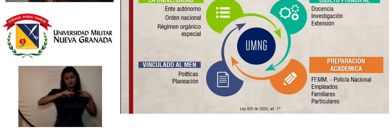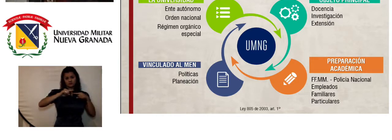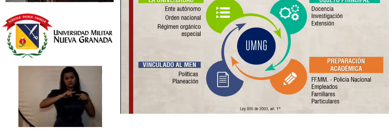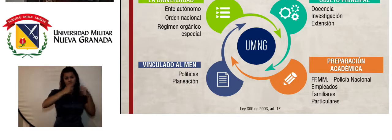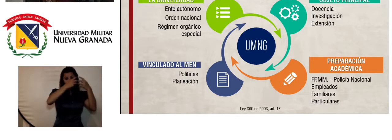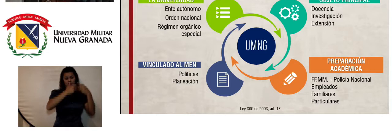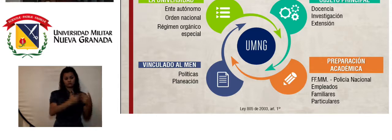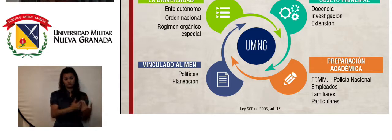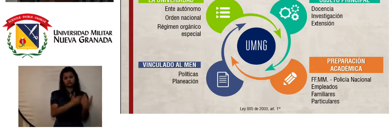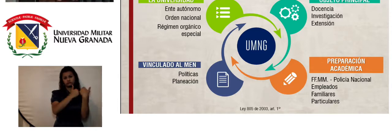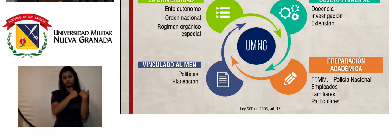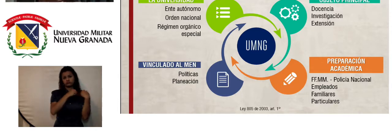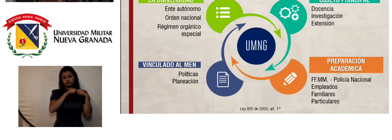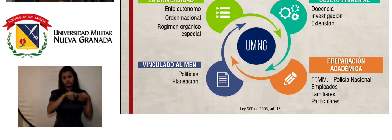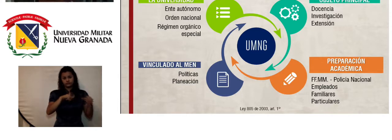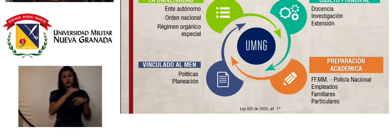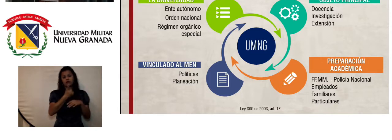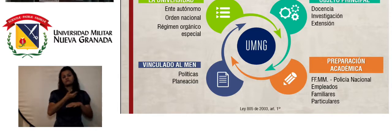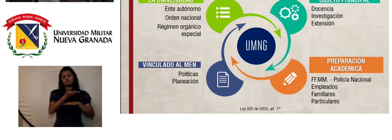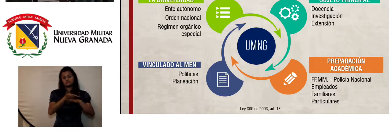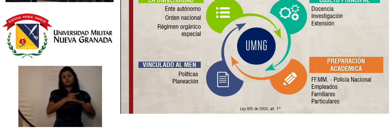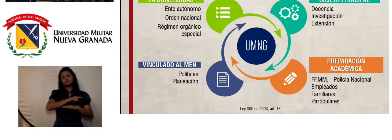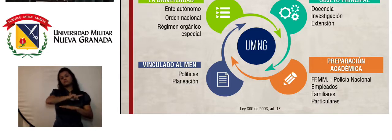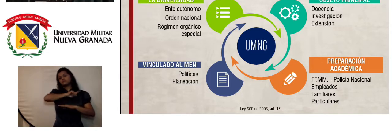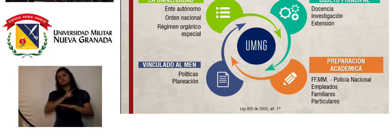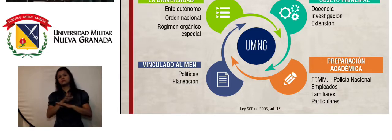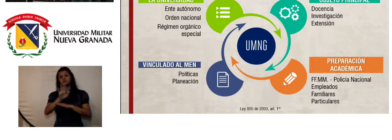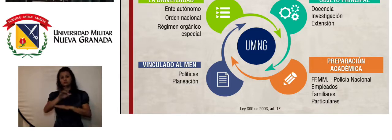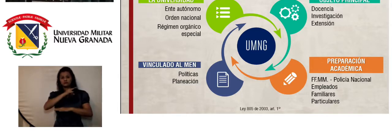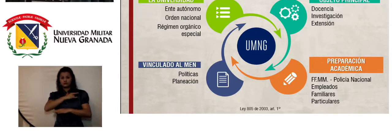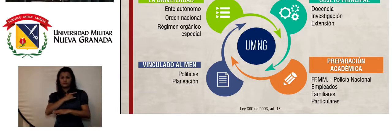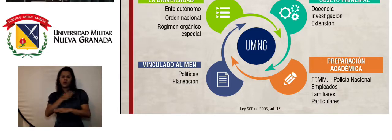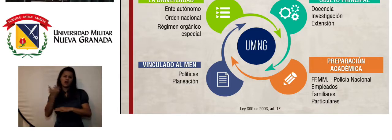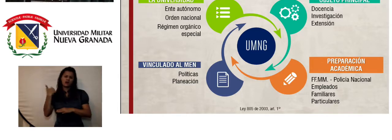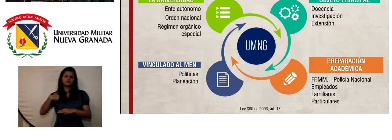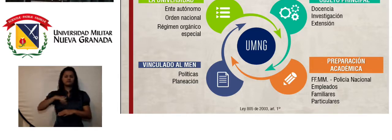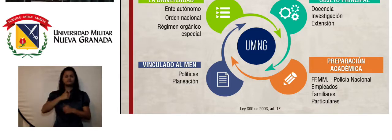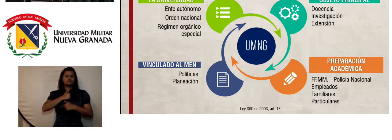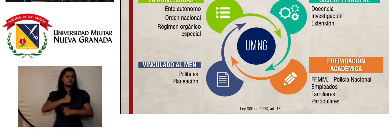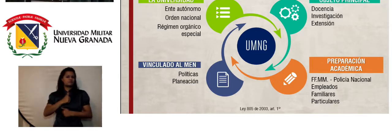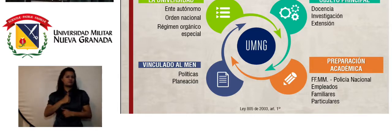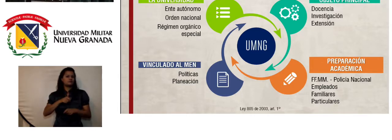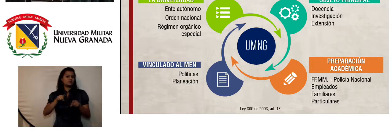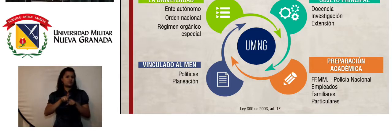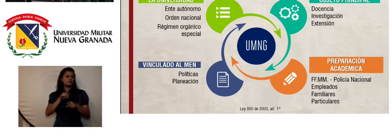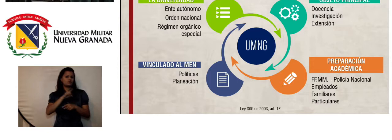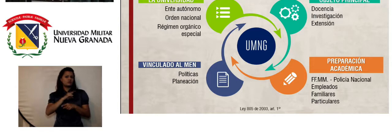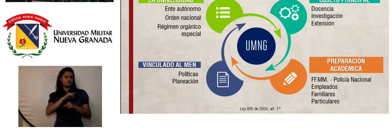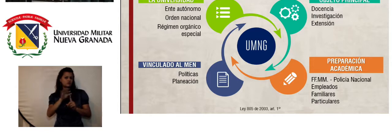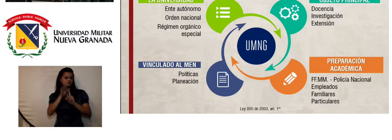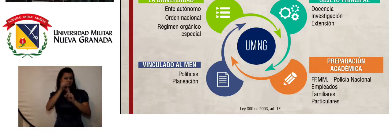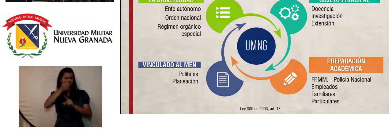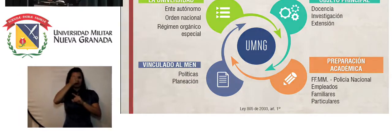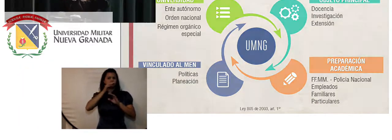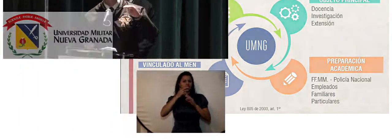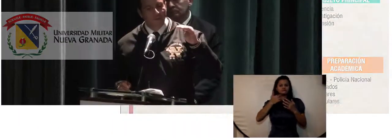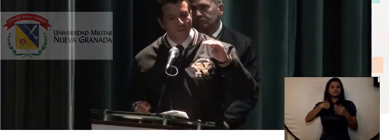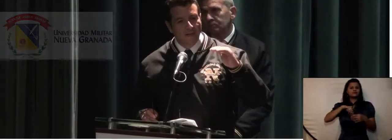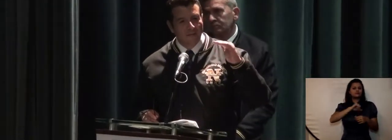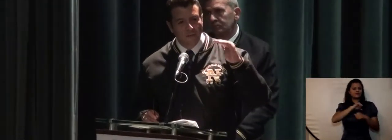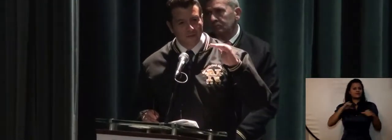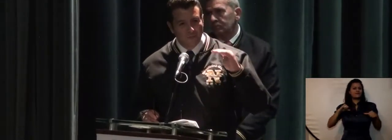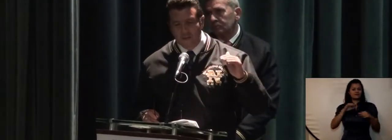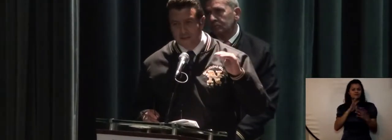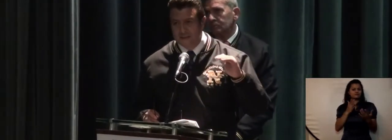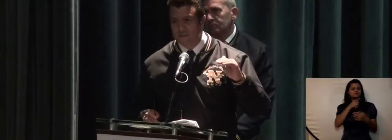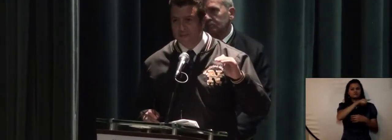las universidades antes por el carácter de autonomía nosotros como ente que en el estado y en la ley pues no somos ni una cosa ni la otra sino somos